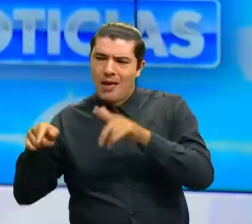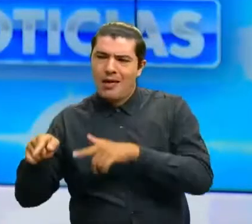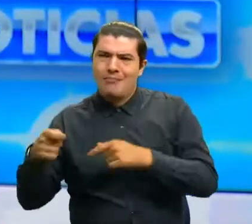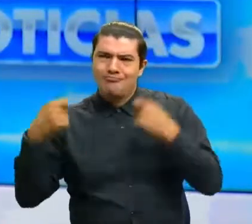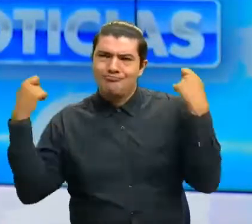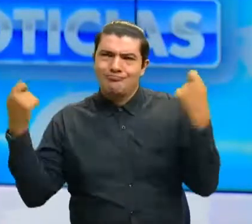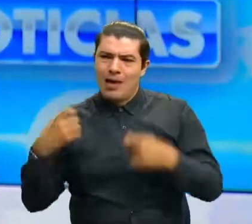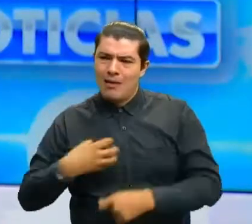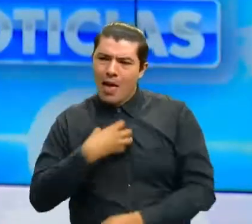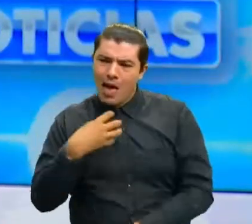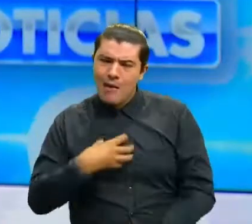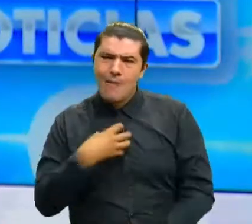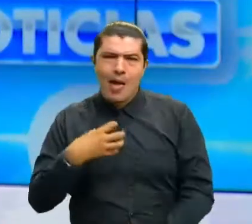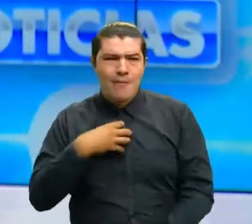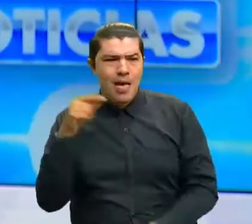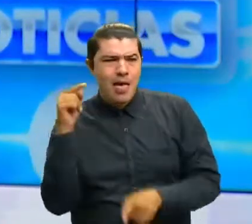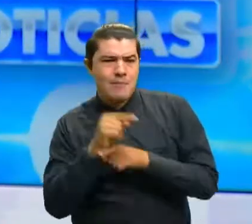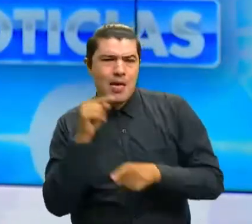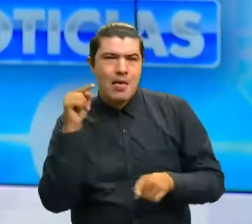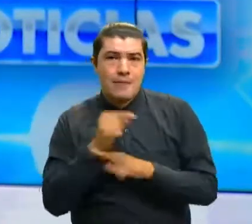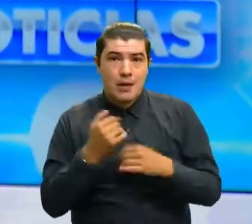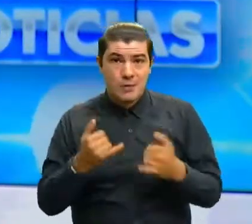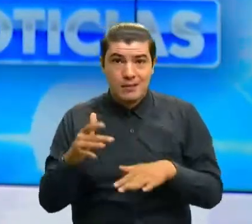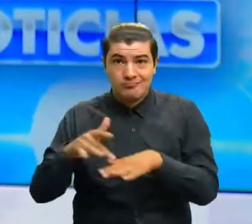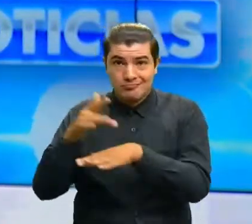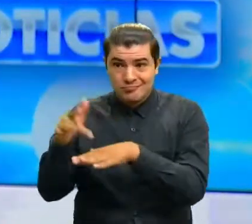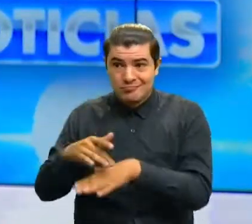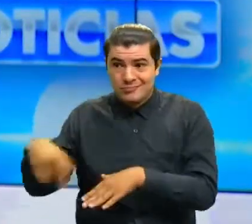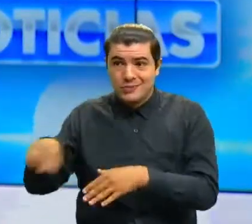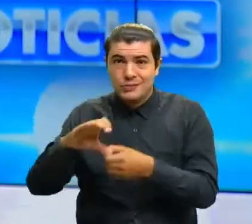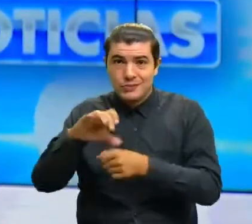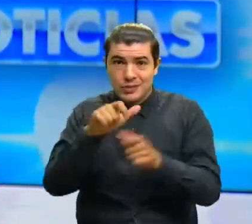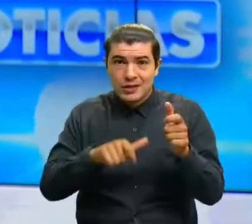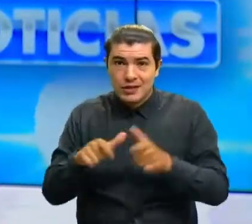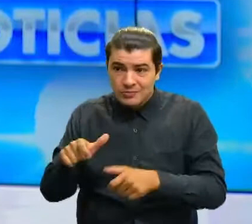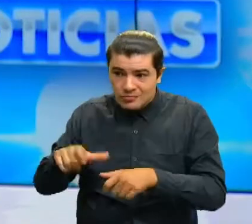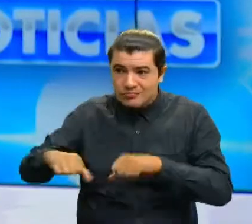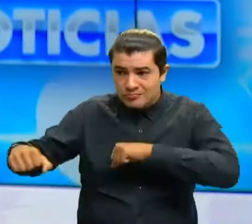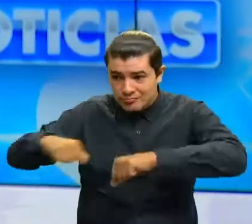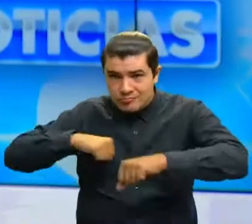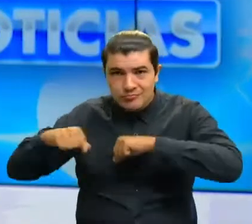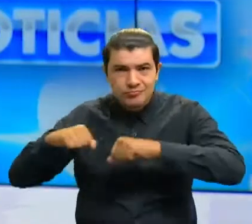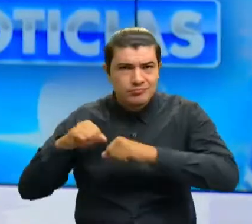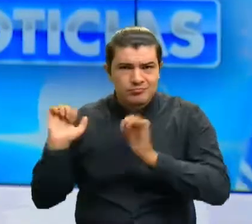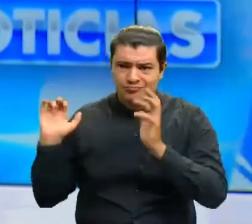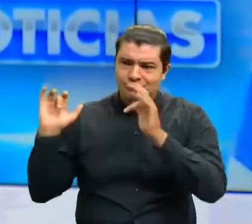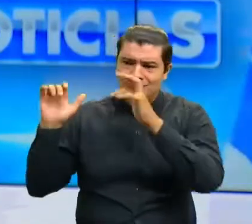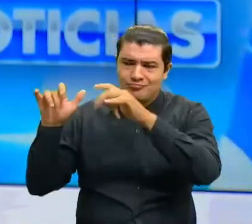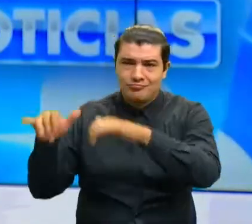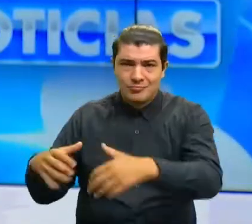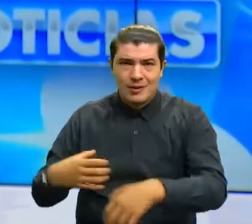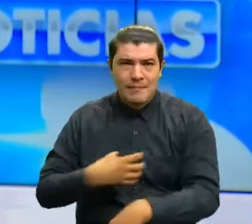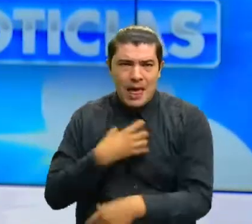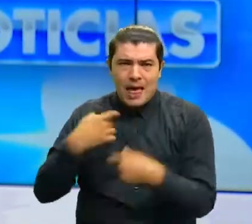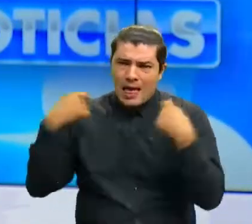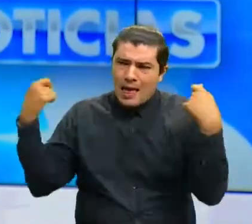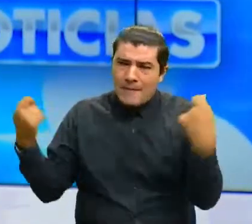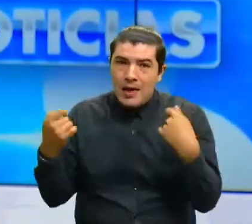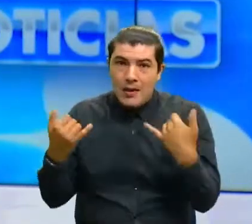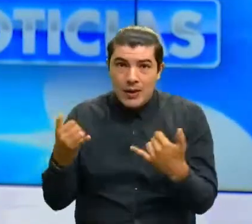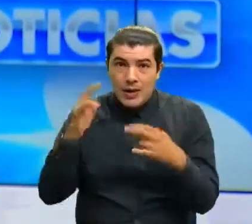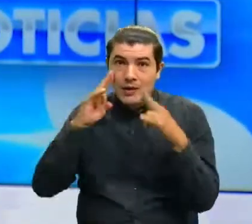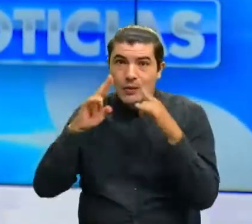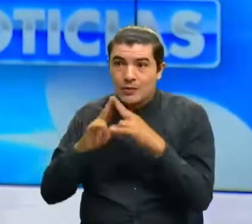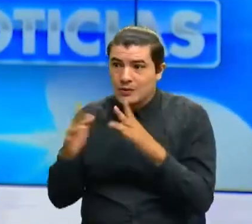a los habitantes para realizar esta actividad. Pero para conocer más detalles al respecto, hacemos contacto con nuestro corresponsal en la